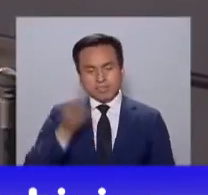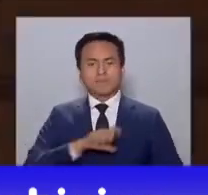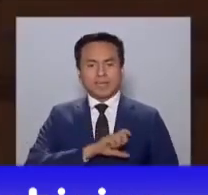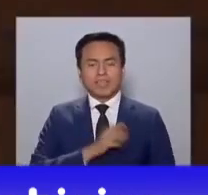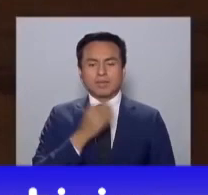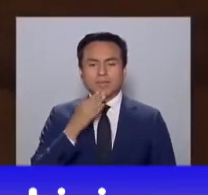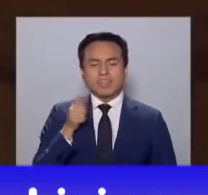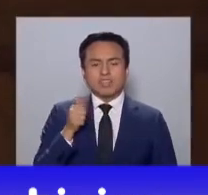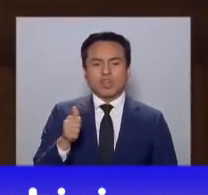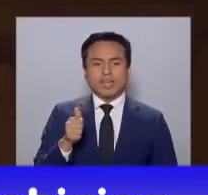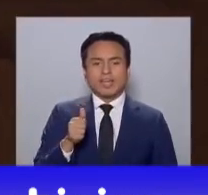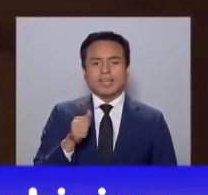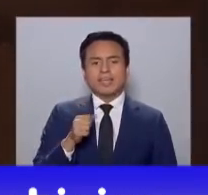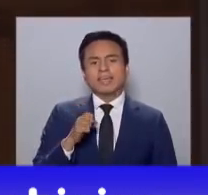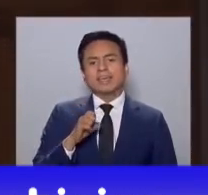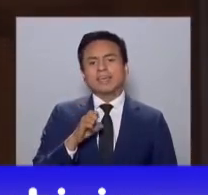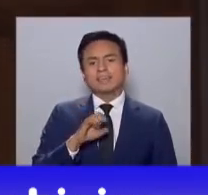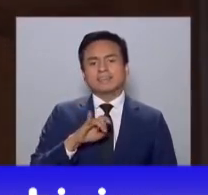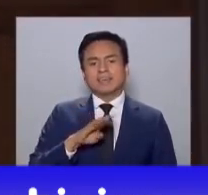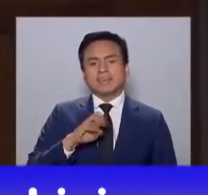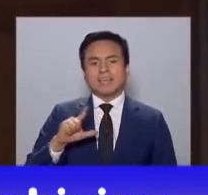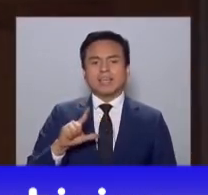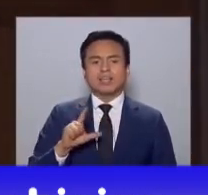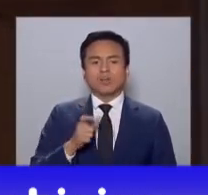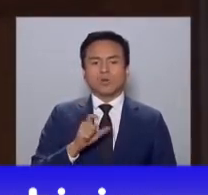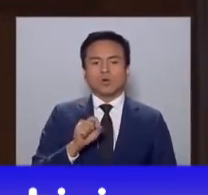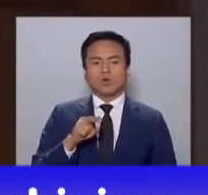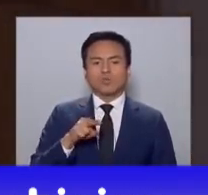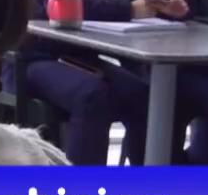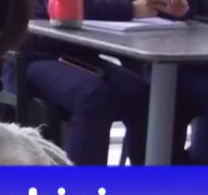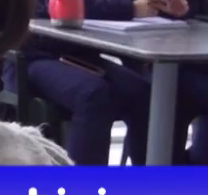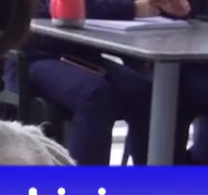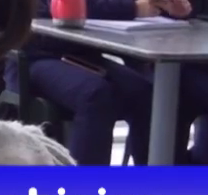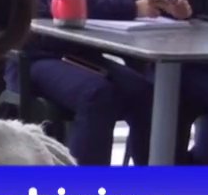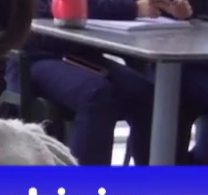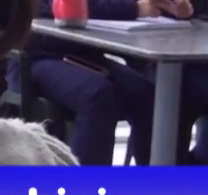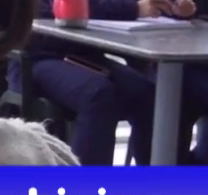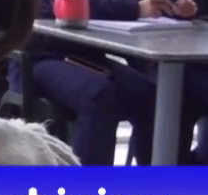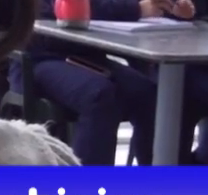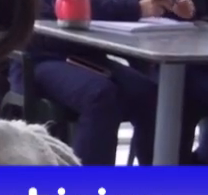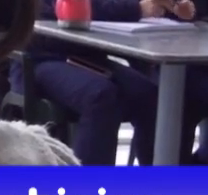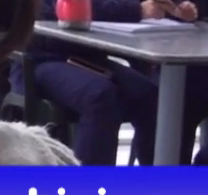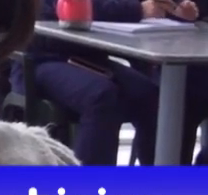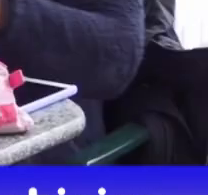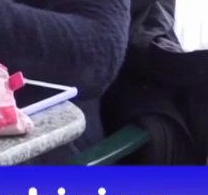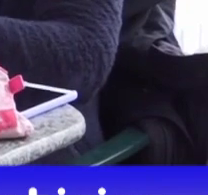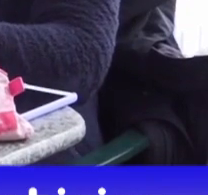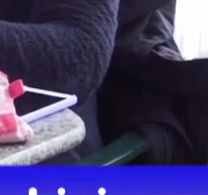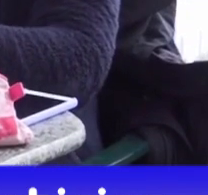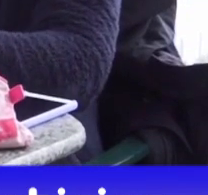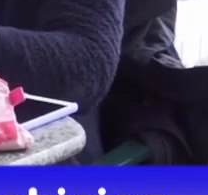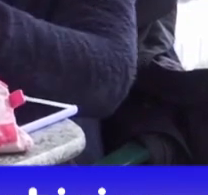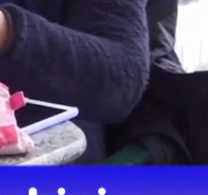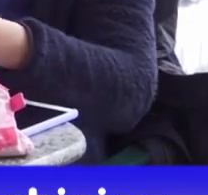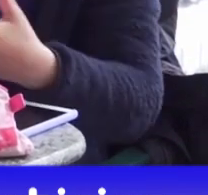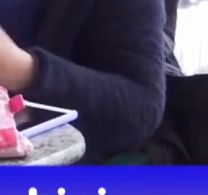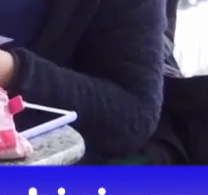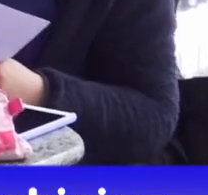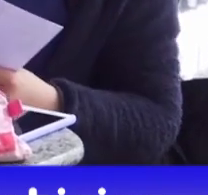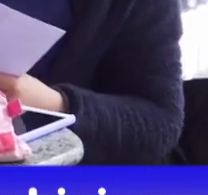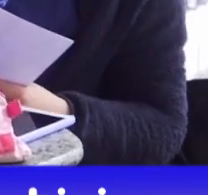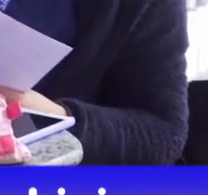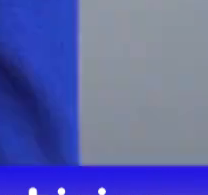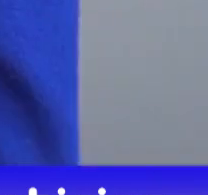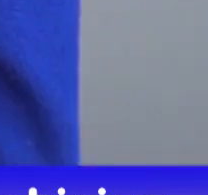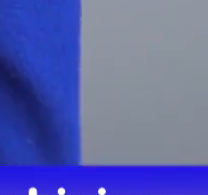Begoña Yarza deberá asumir los desafíos que implica la pandemia y la estrategia sanitaria para hacer frente a la enfermedad. Por ahora, gremios como el Colegio Médico